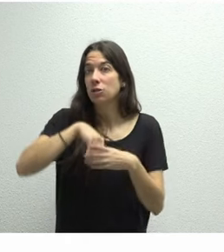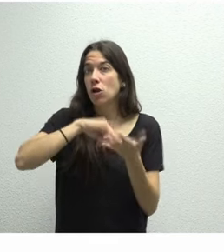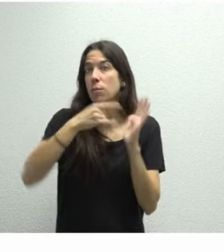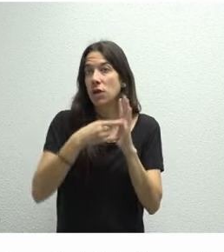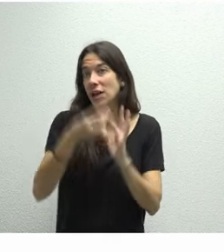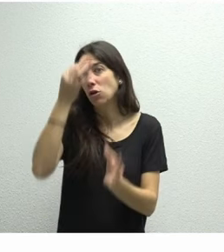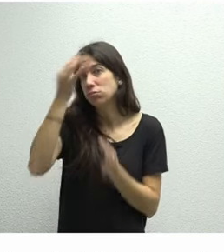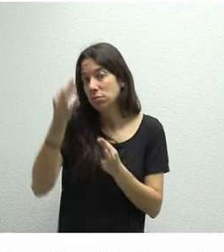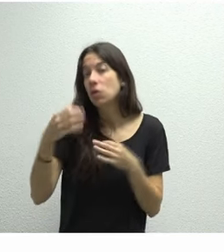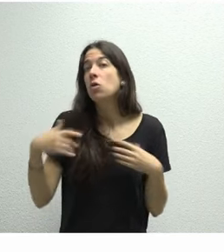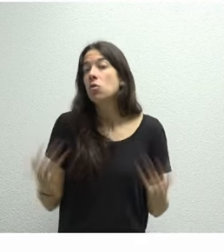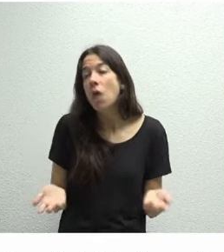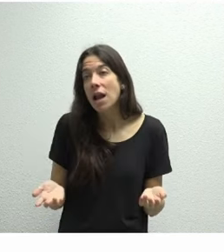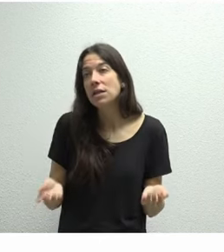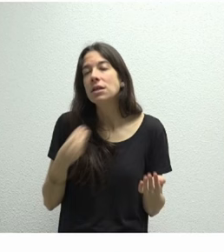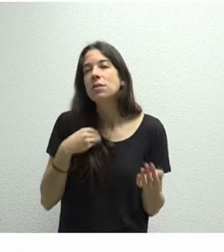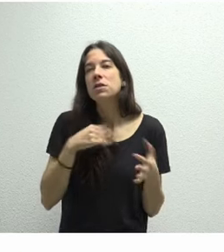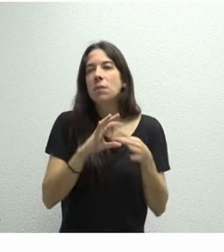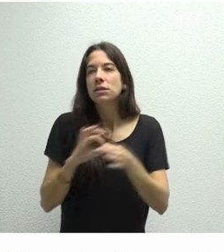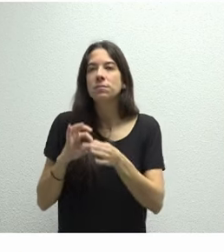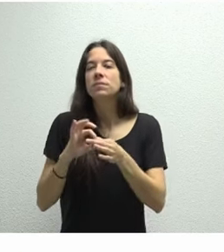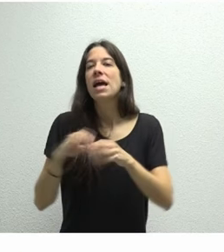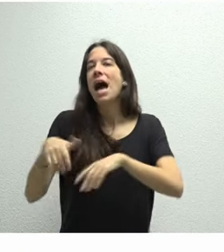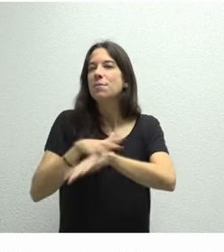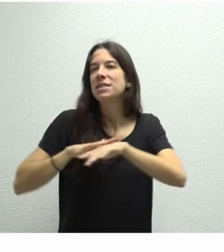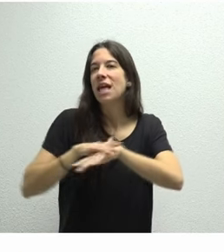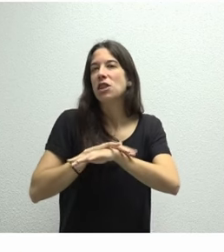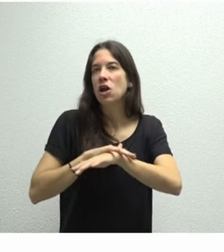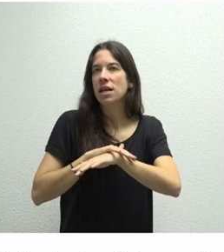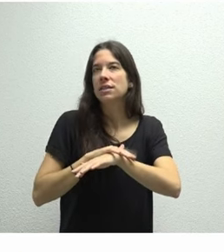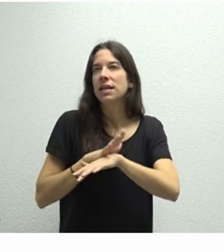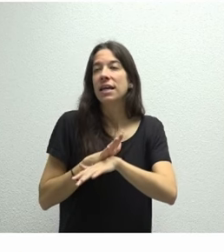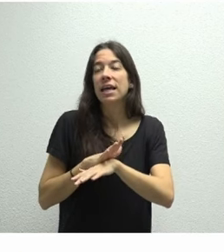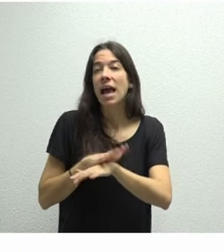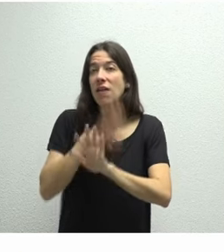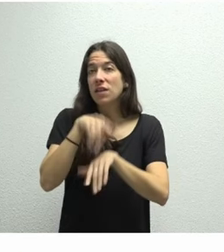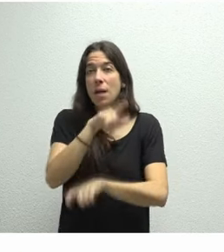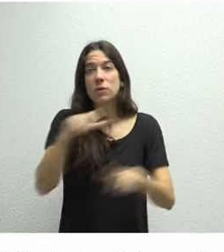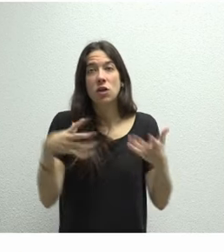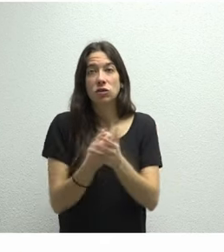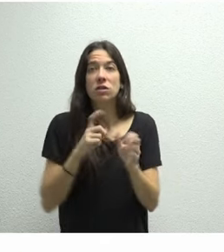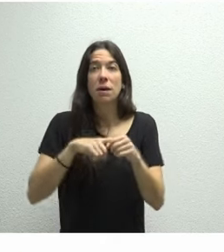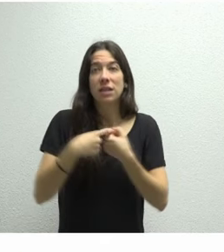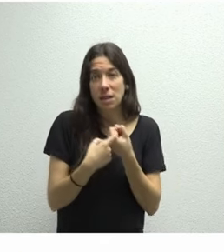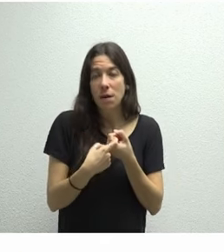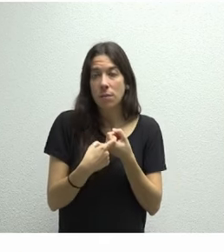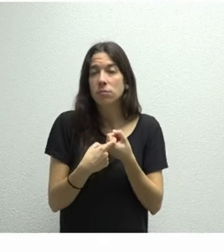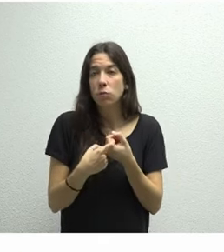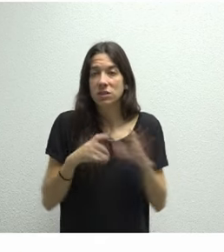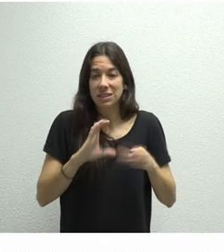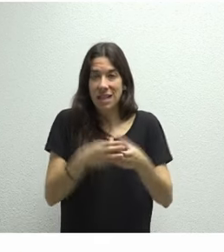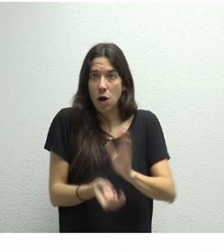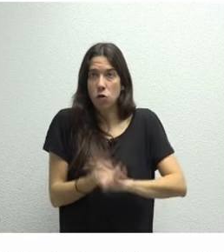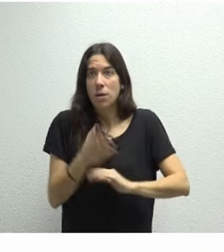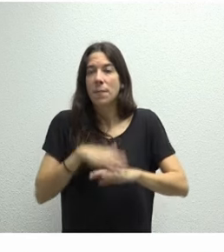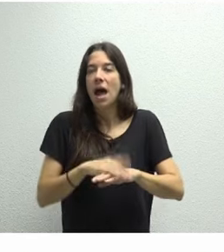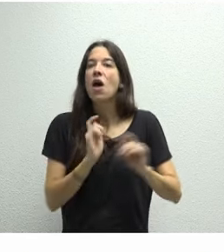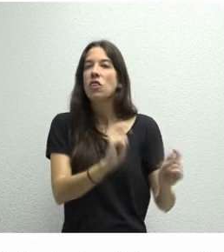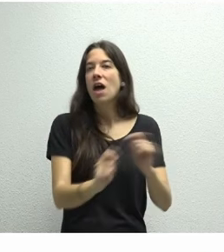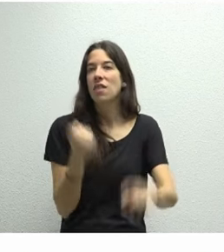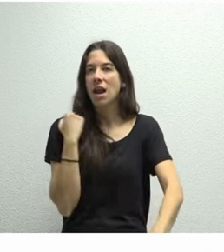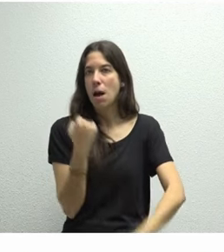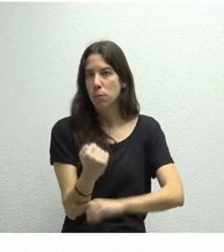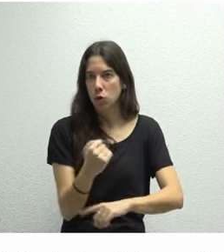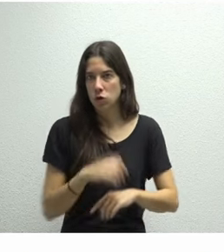aquellas circunscripciones administrativas que agrupa a todas las personas que están implicadas en la provisión de apoyos tanto del